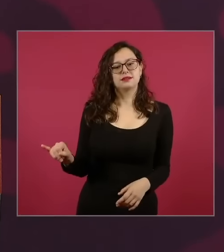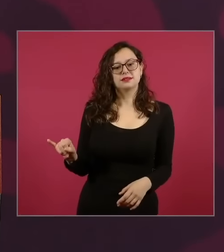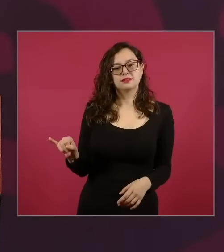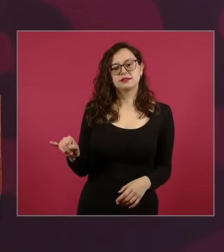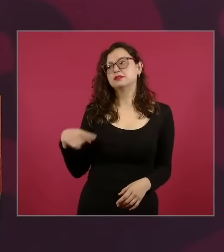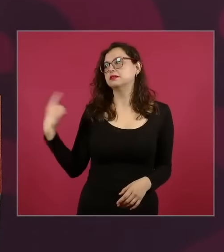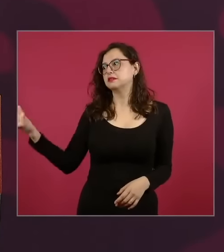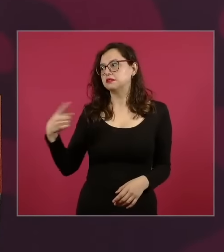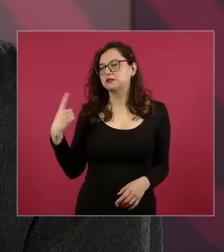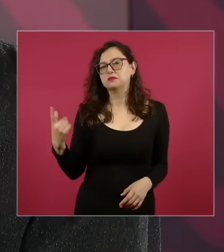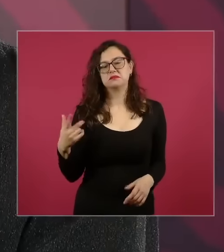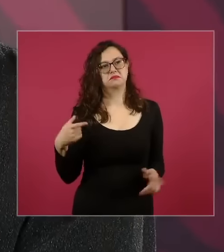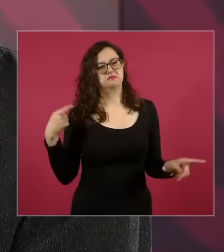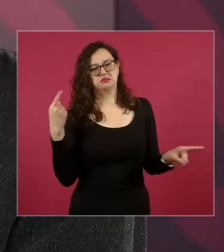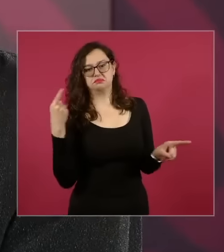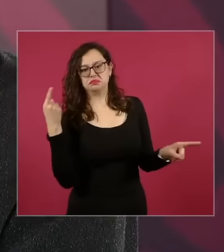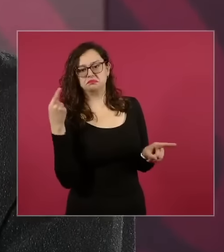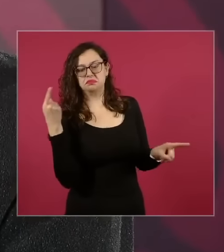entre todos,